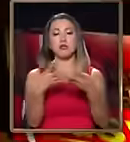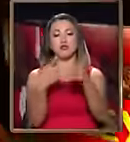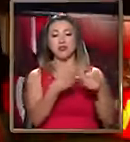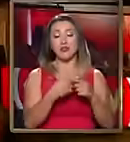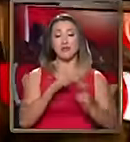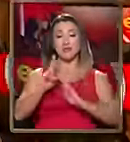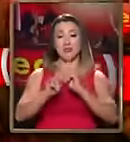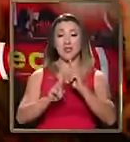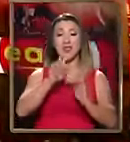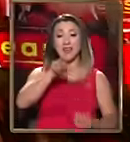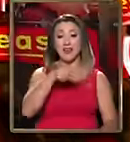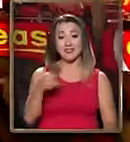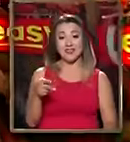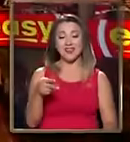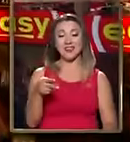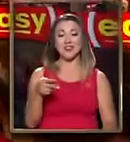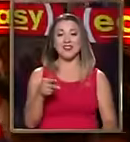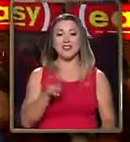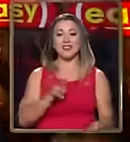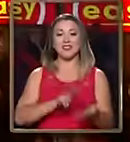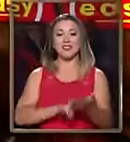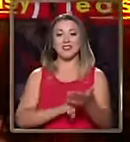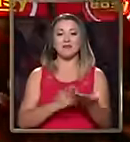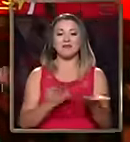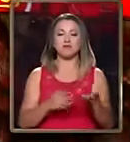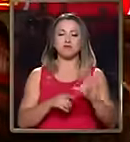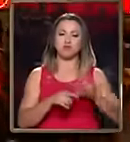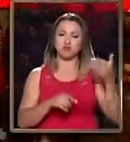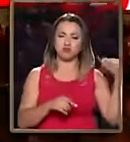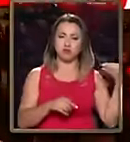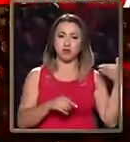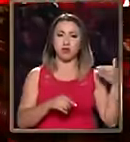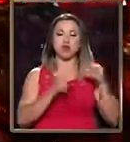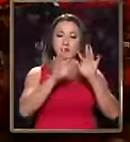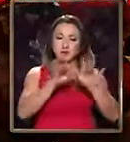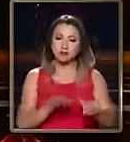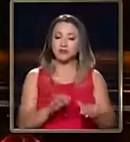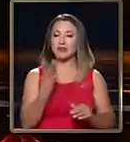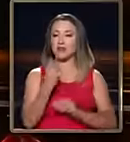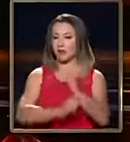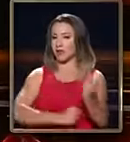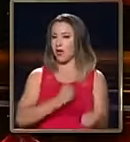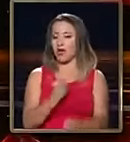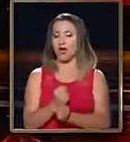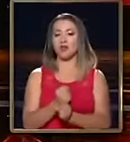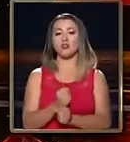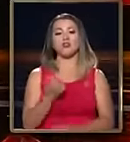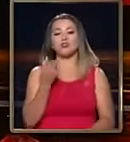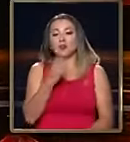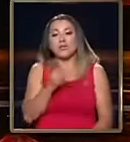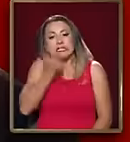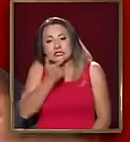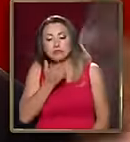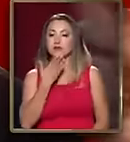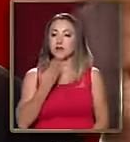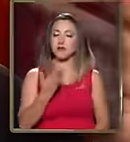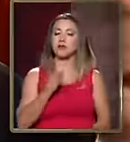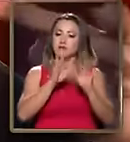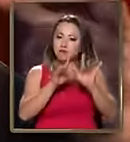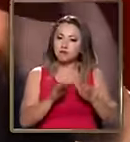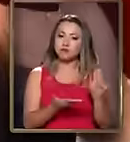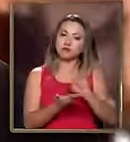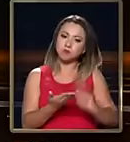a la vieja escuela del humor. A este comediante y libretista que lleva más de 30 años no solamente haciendo humor, sino que también